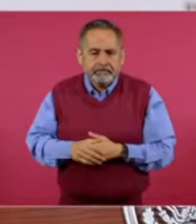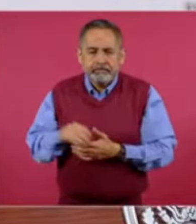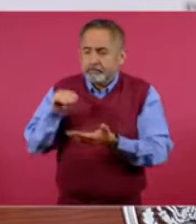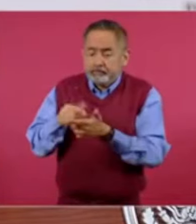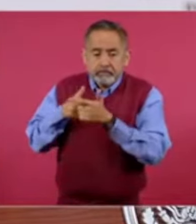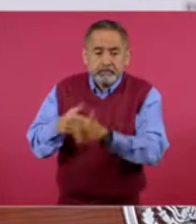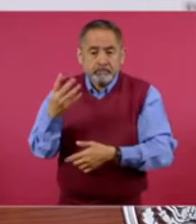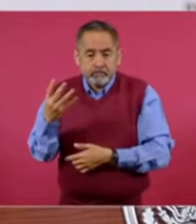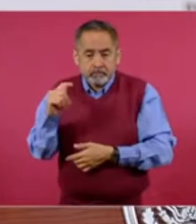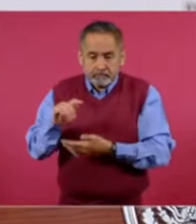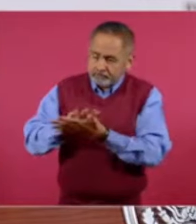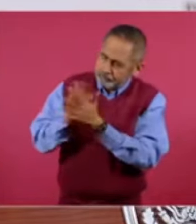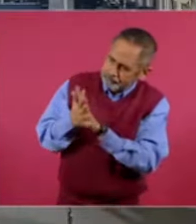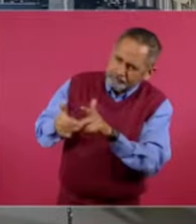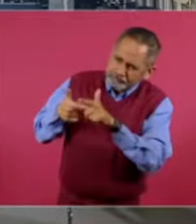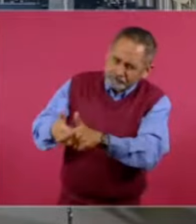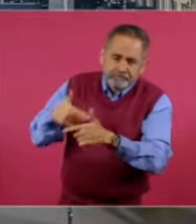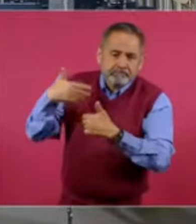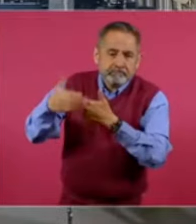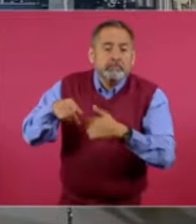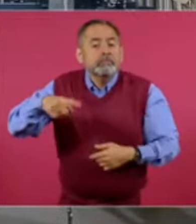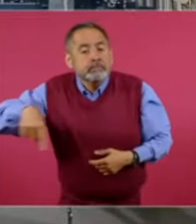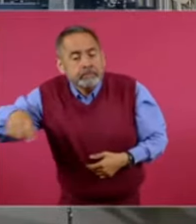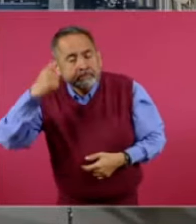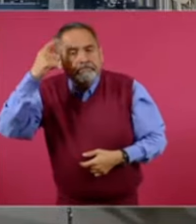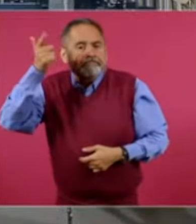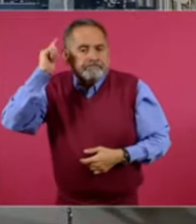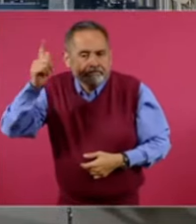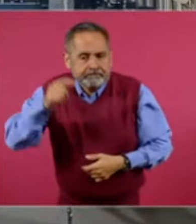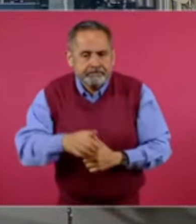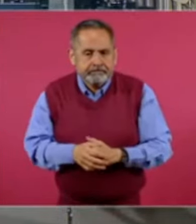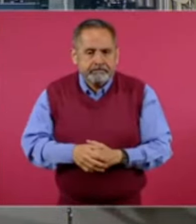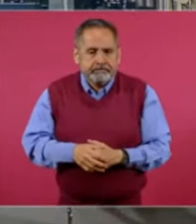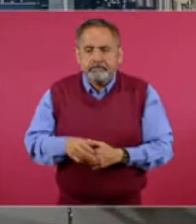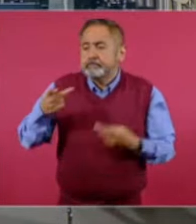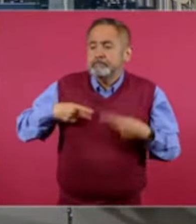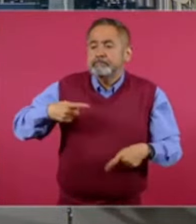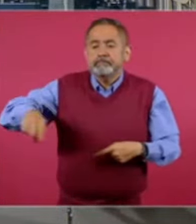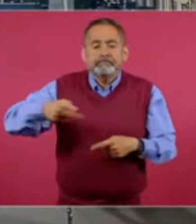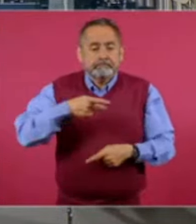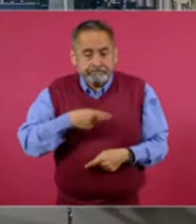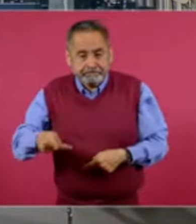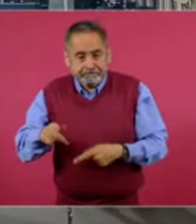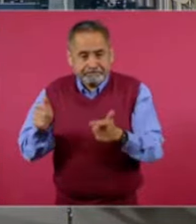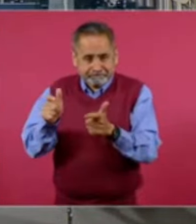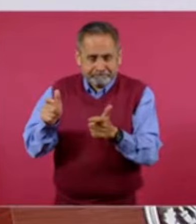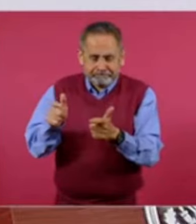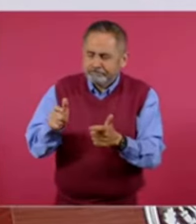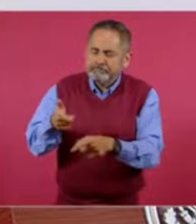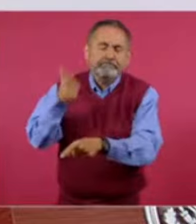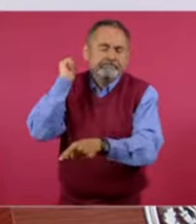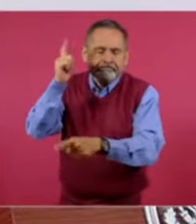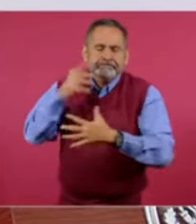la transformación. ¿Tiene usted? Y tienen esperanza los pobres y los que